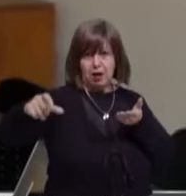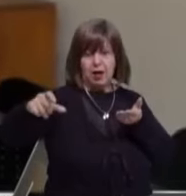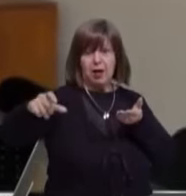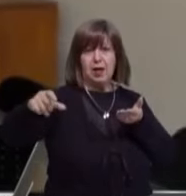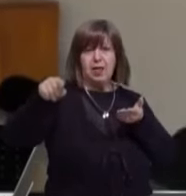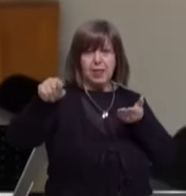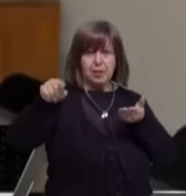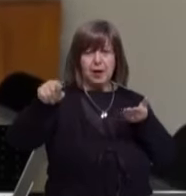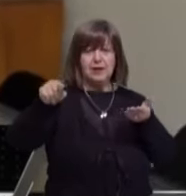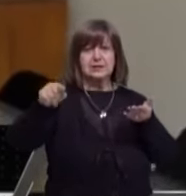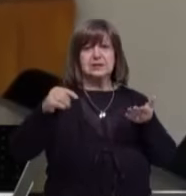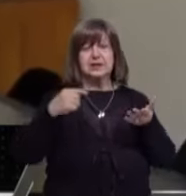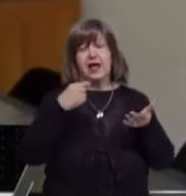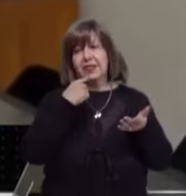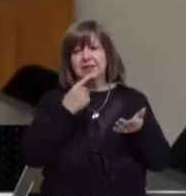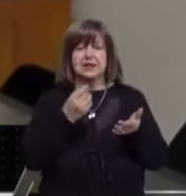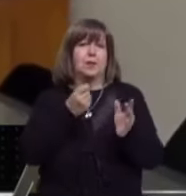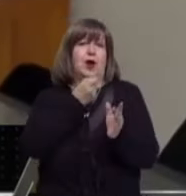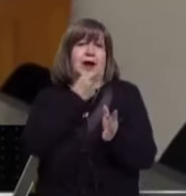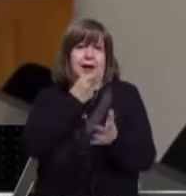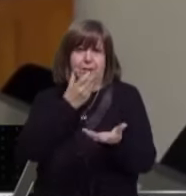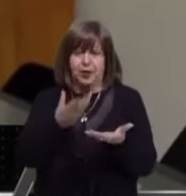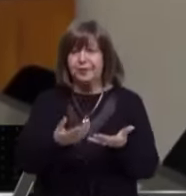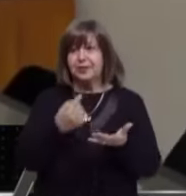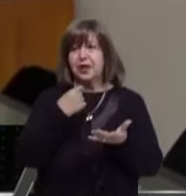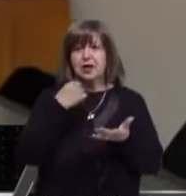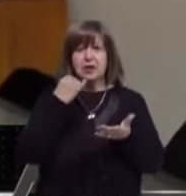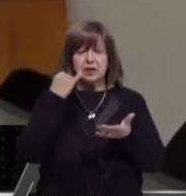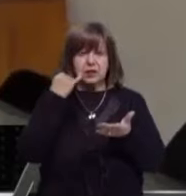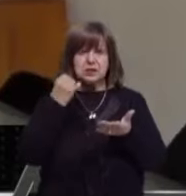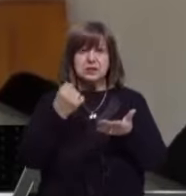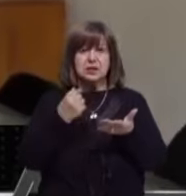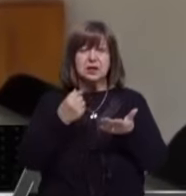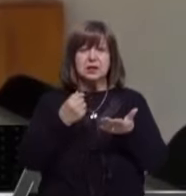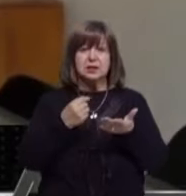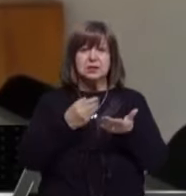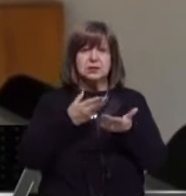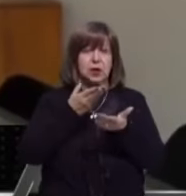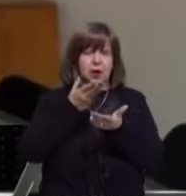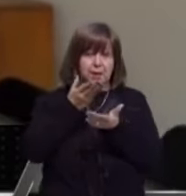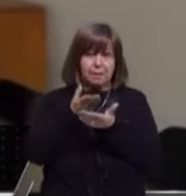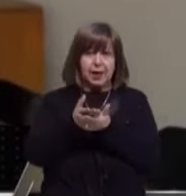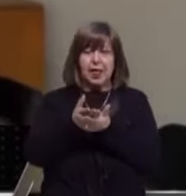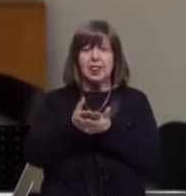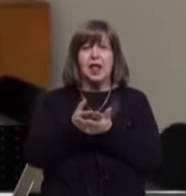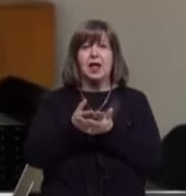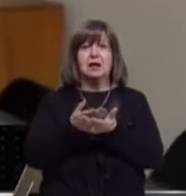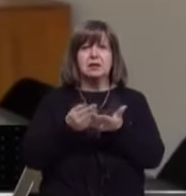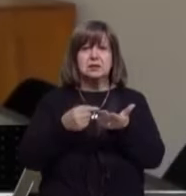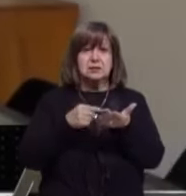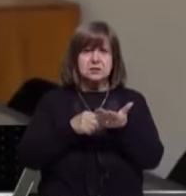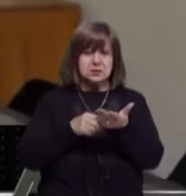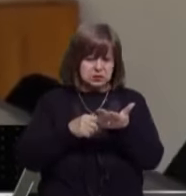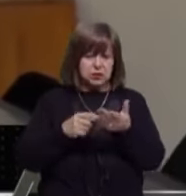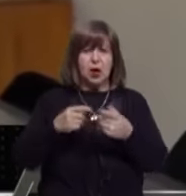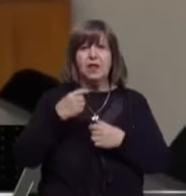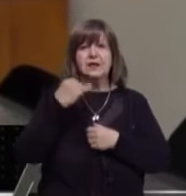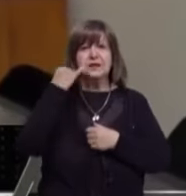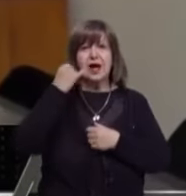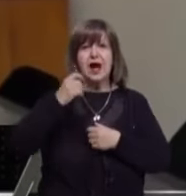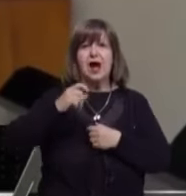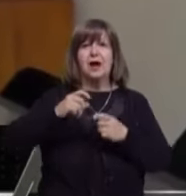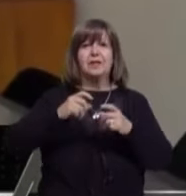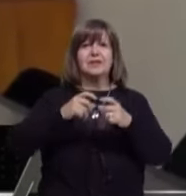distintos pretextos. Por ejemplo, tenemos casos de quienes han tratado ellos de hacer un reclamo, por ejemplo, por cobros indebidos en la tarjeta de